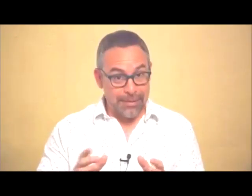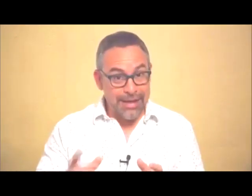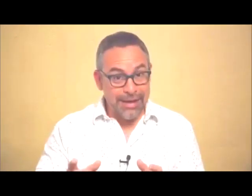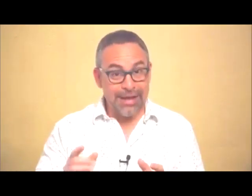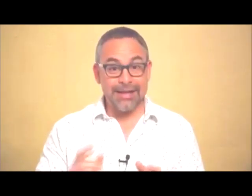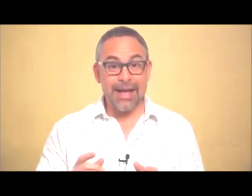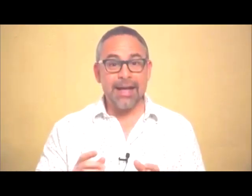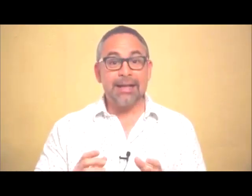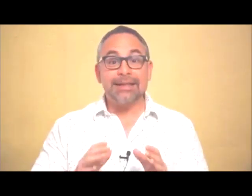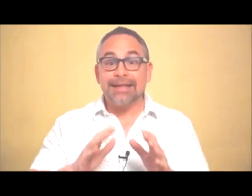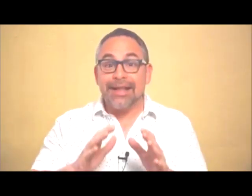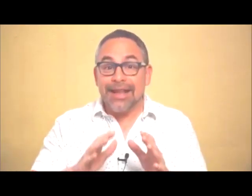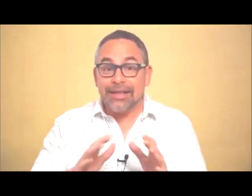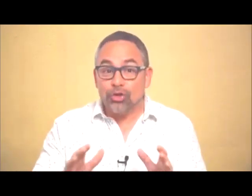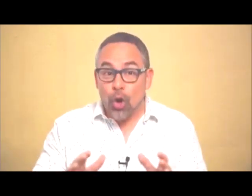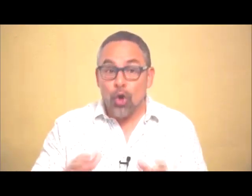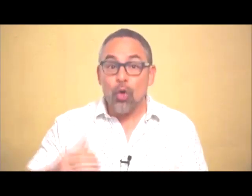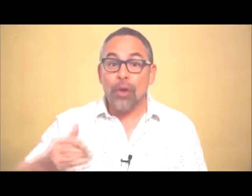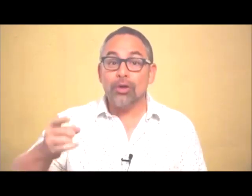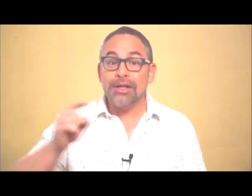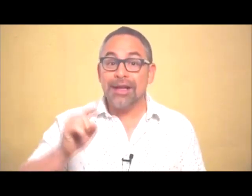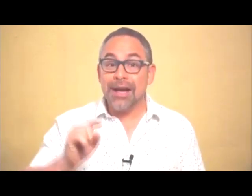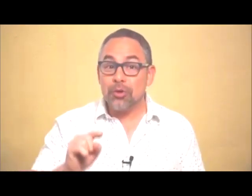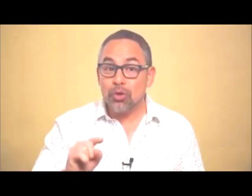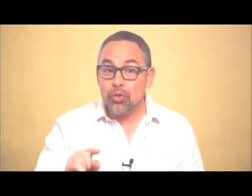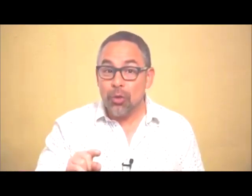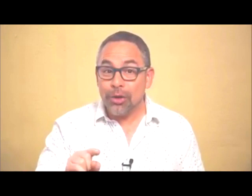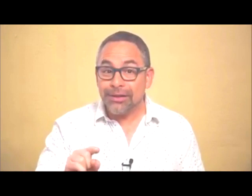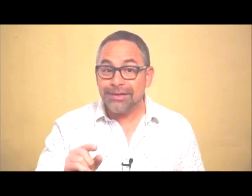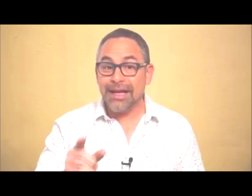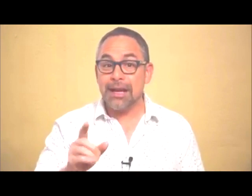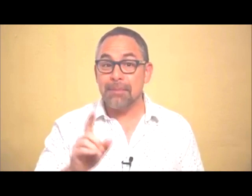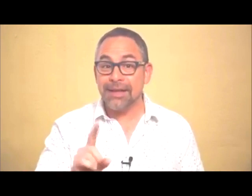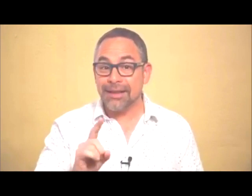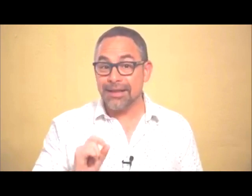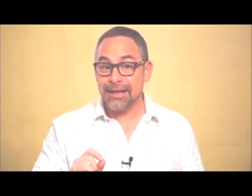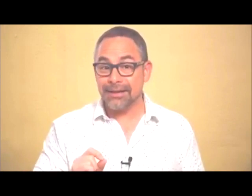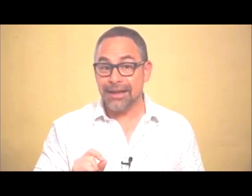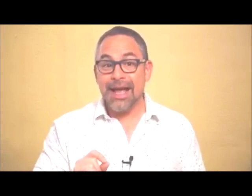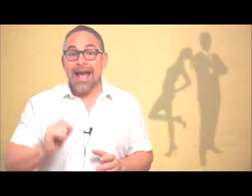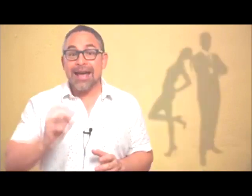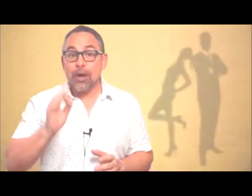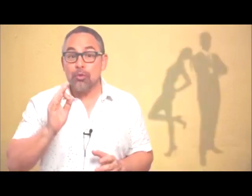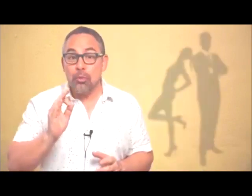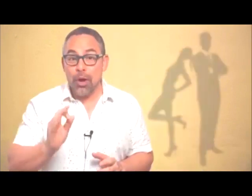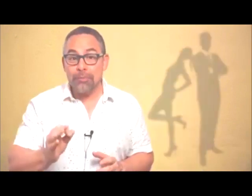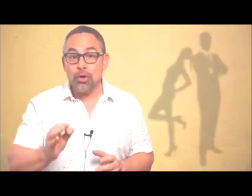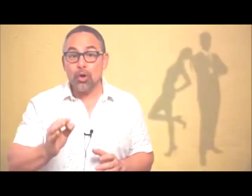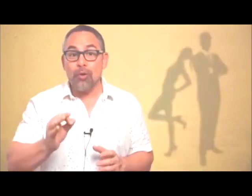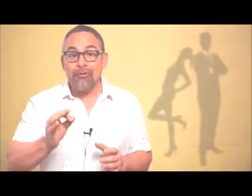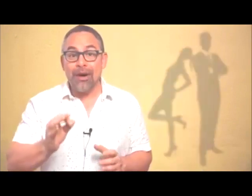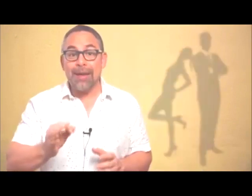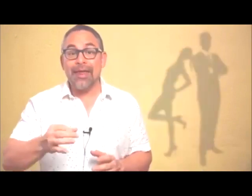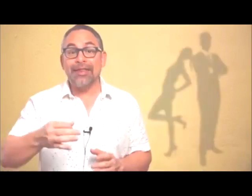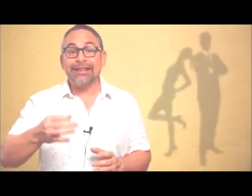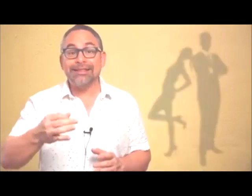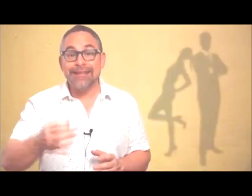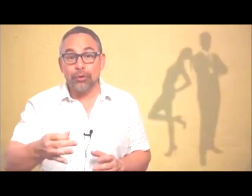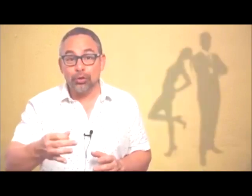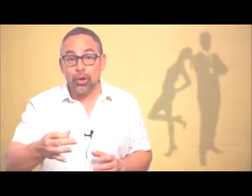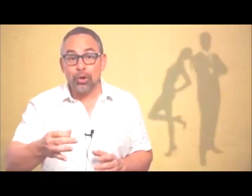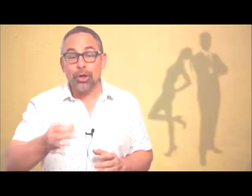la familia de ella se escandalizó cuando le llegaron los rumores de que el pretendiente era un bohemio con fama